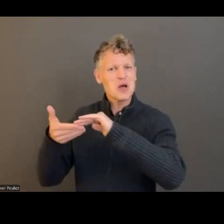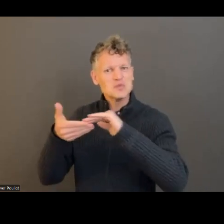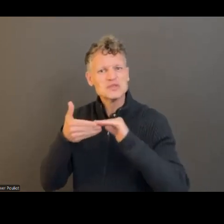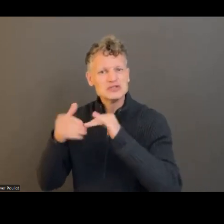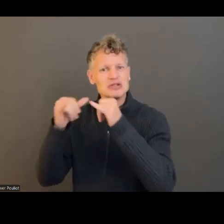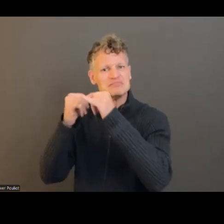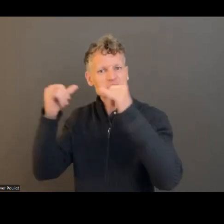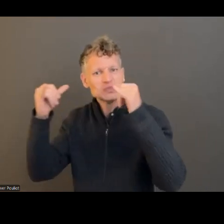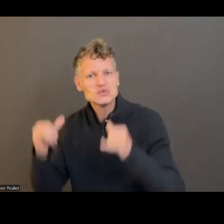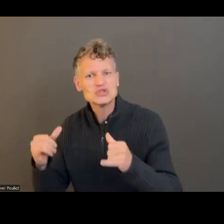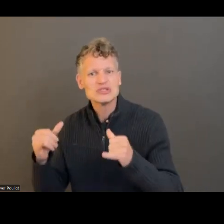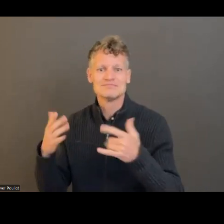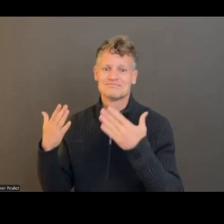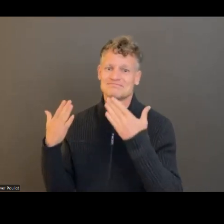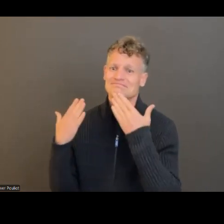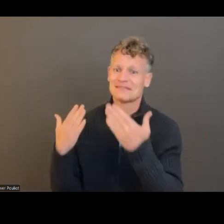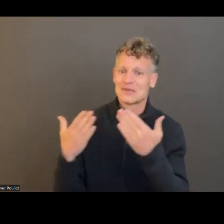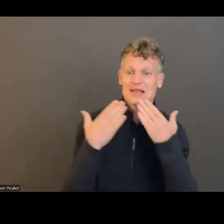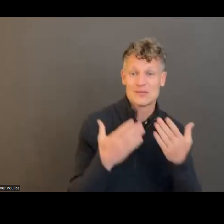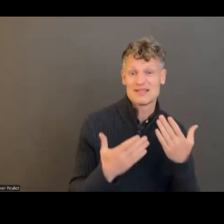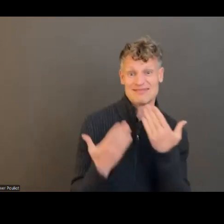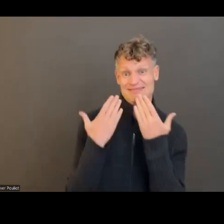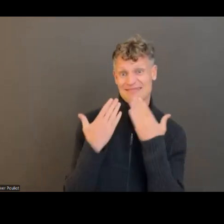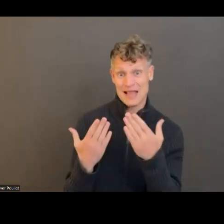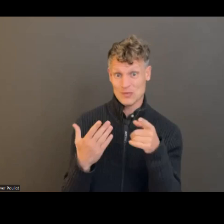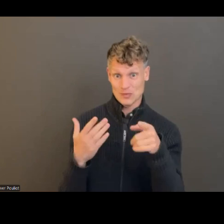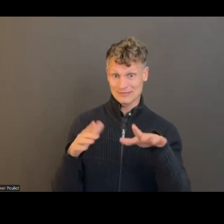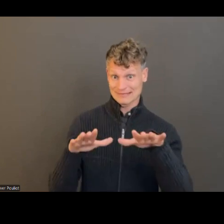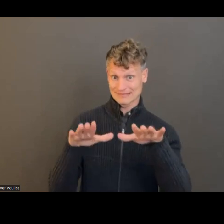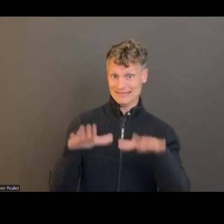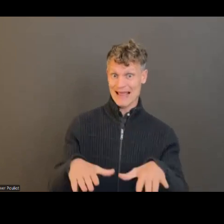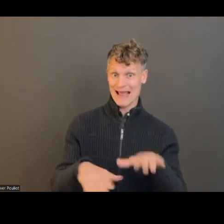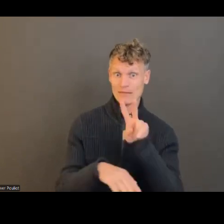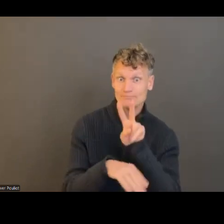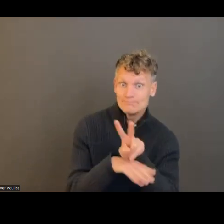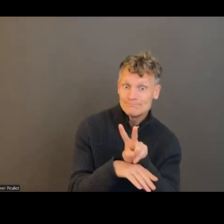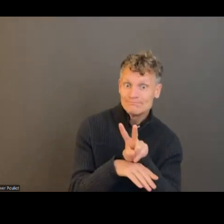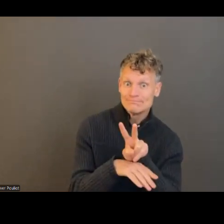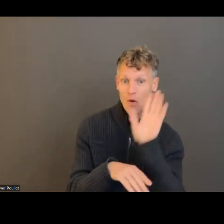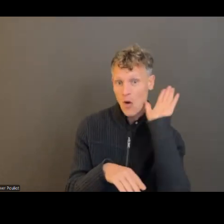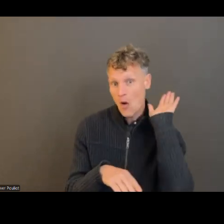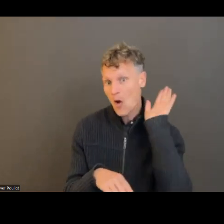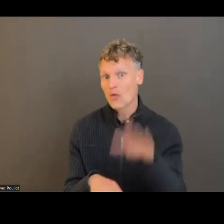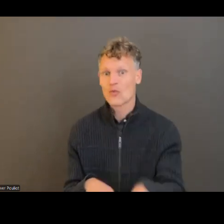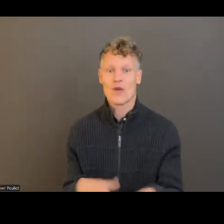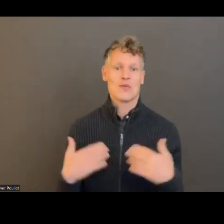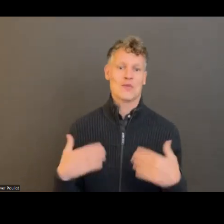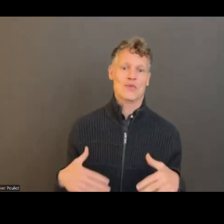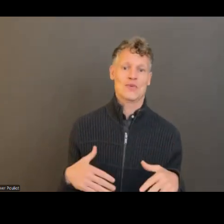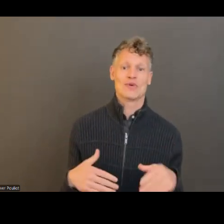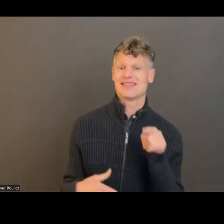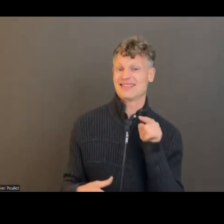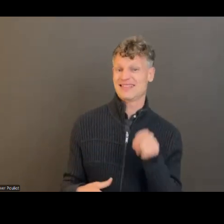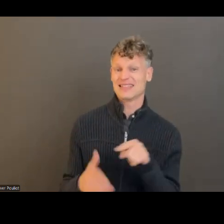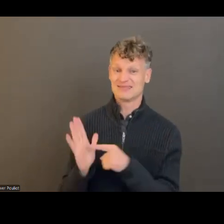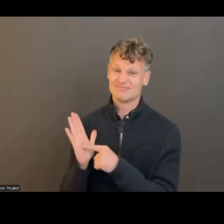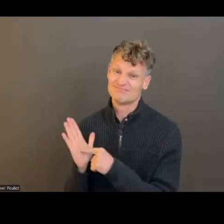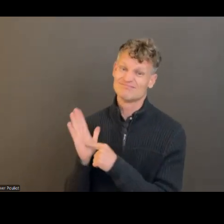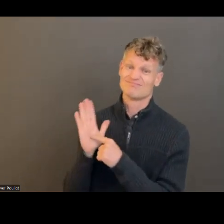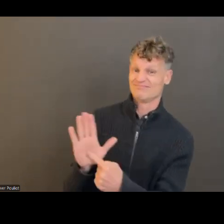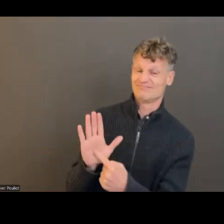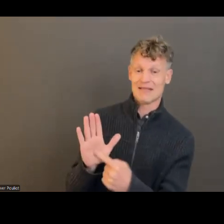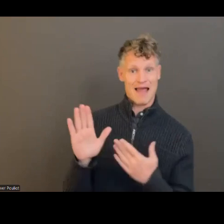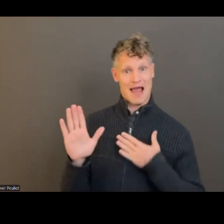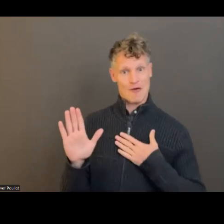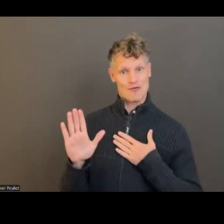haberse quedado con nosotros en toda la sesión. Este webinario ha señalado la importancia de tratar los determinantes sociales de la salud